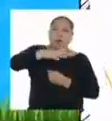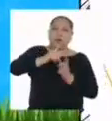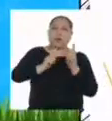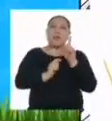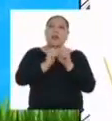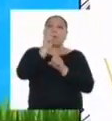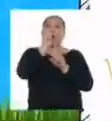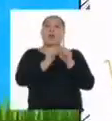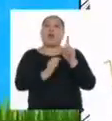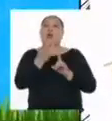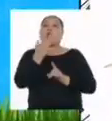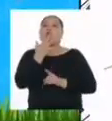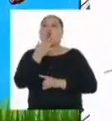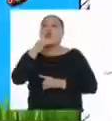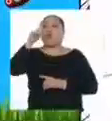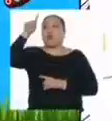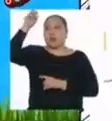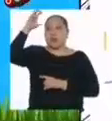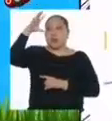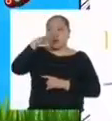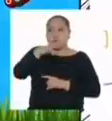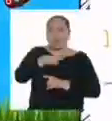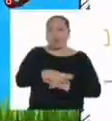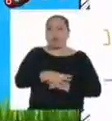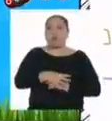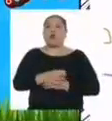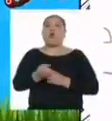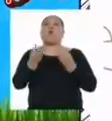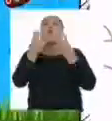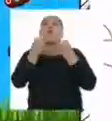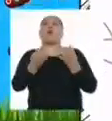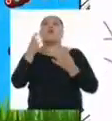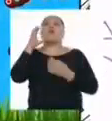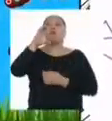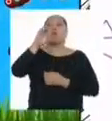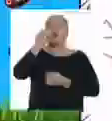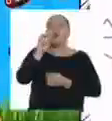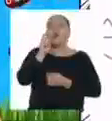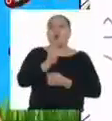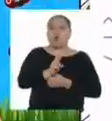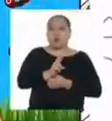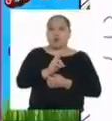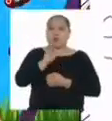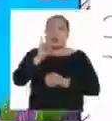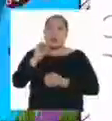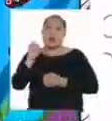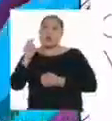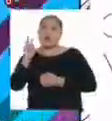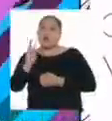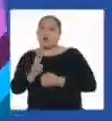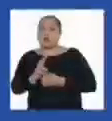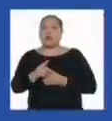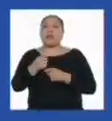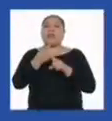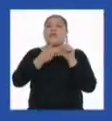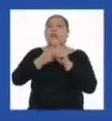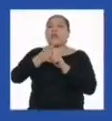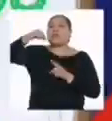temperatura, el color de la luz, la concentración de CO2 y O2 y los pigmentos.